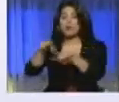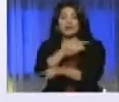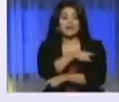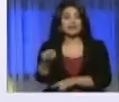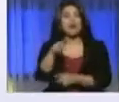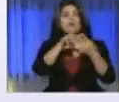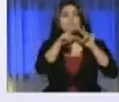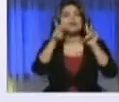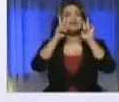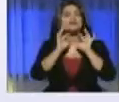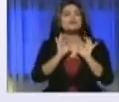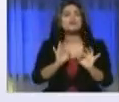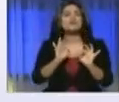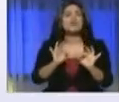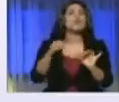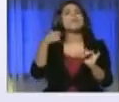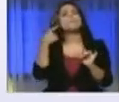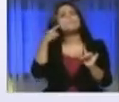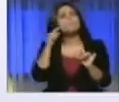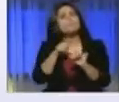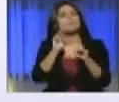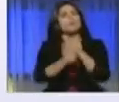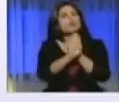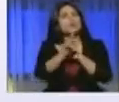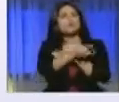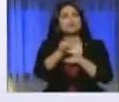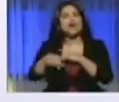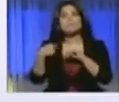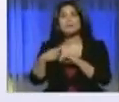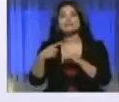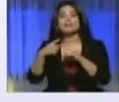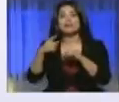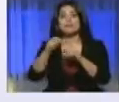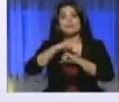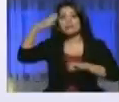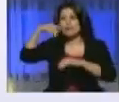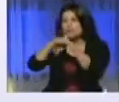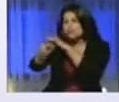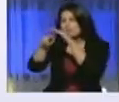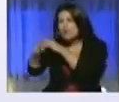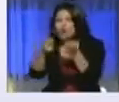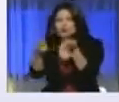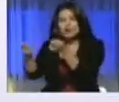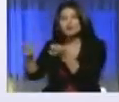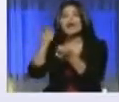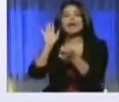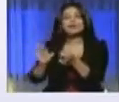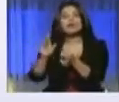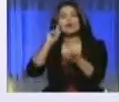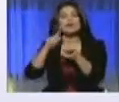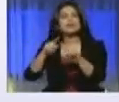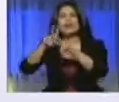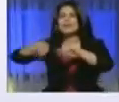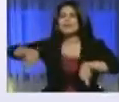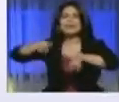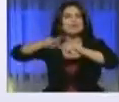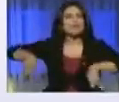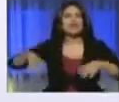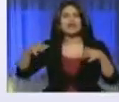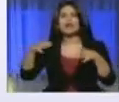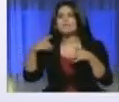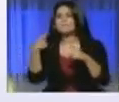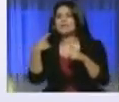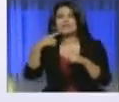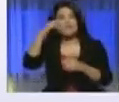las operaciones de liberación del pueblo, que son las grandes operaciones de concentración de fuerzas para desmembrar, liberar